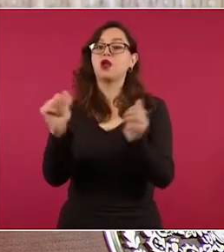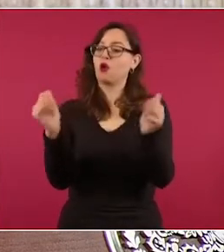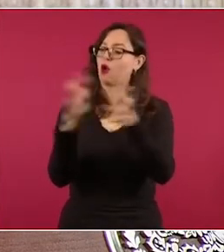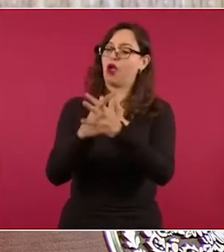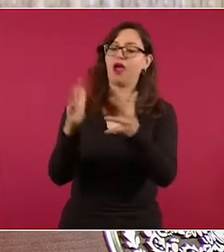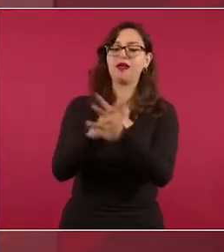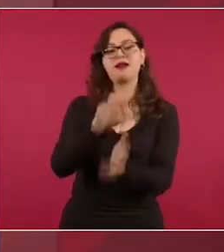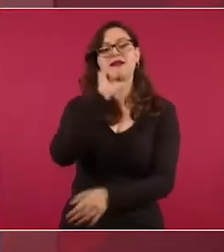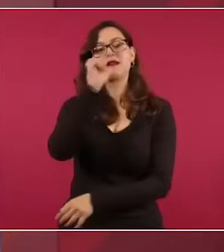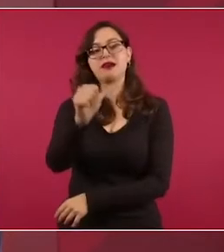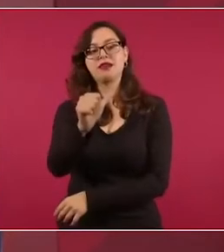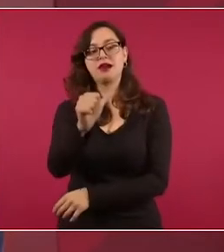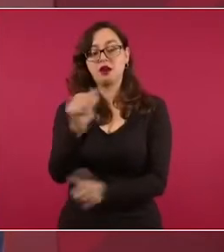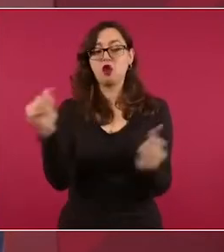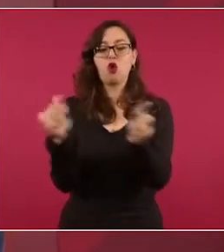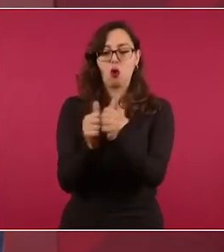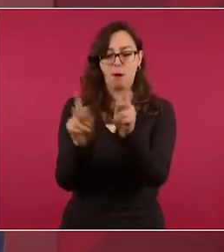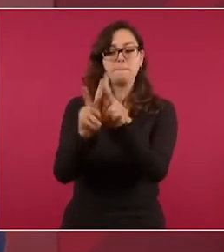como las tres